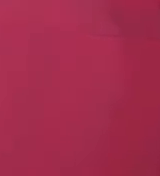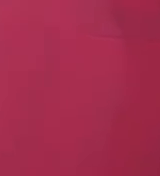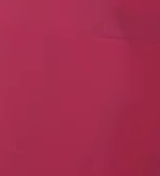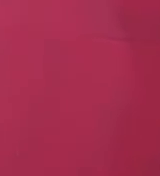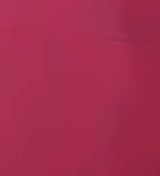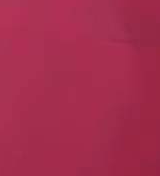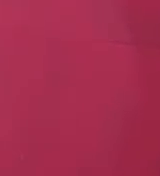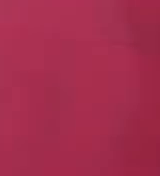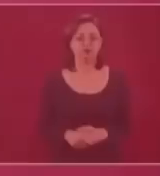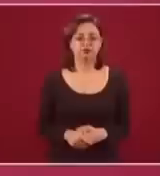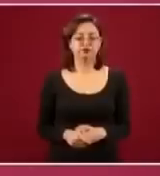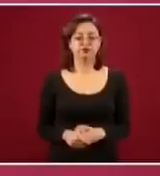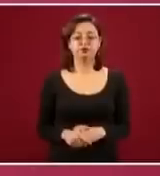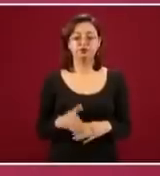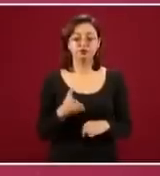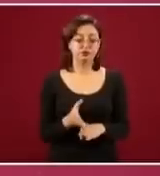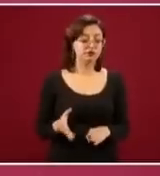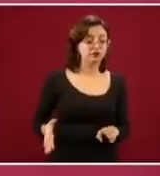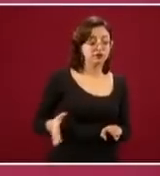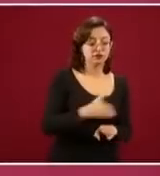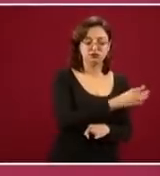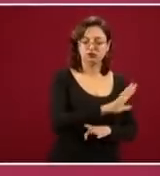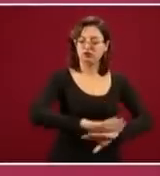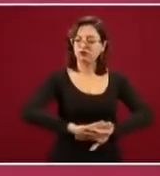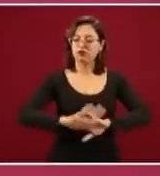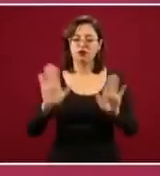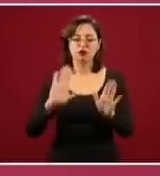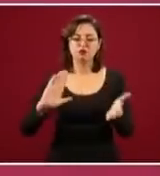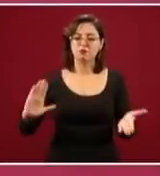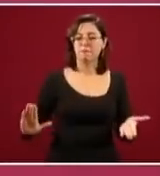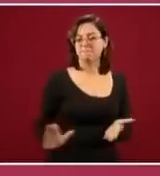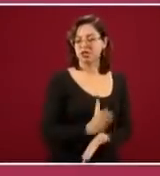Ya eso ya pasó la historia. Pero luego